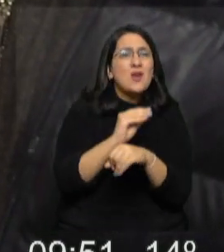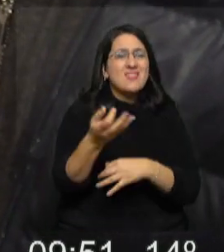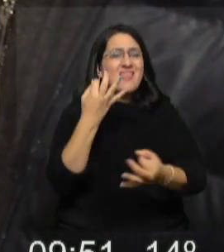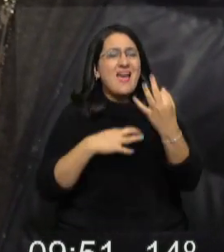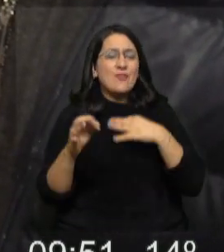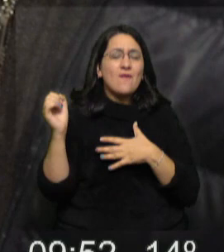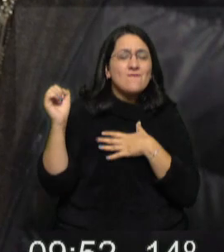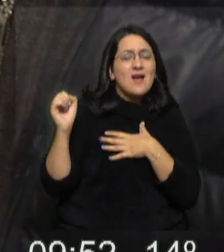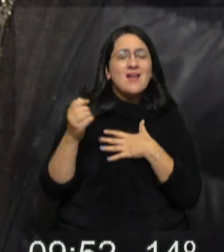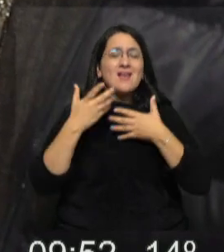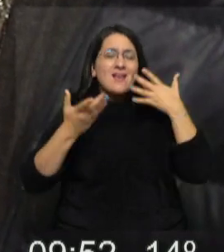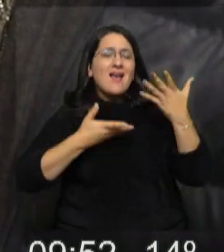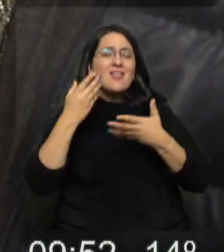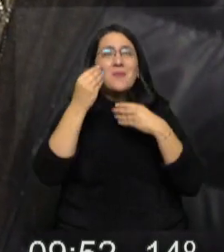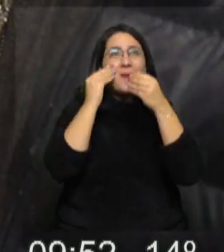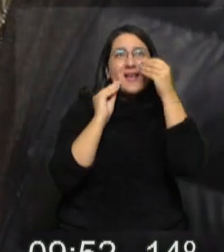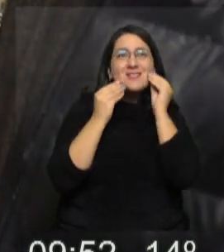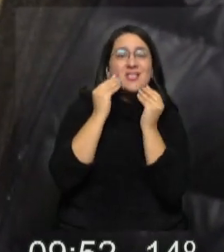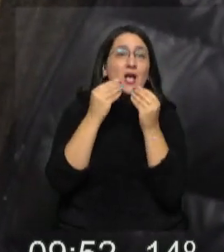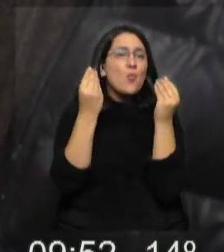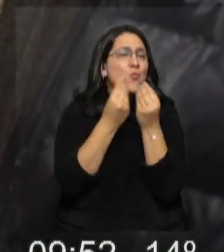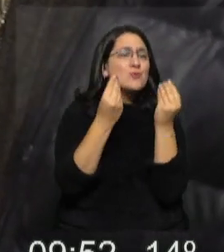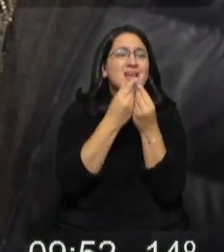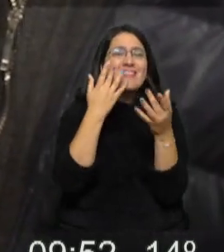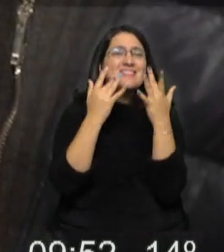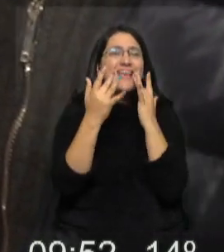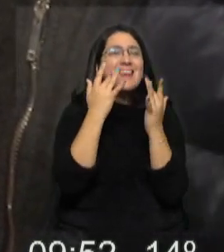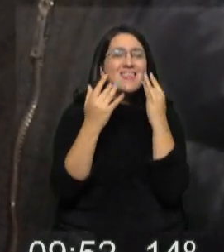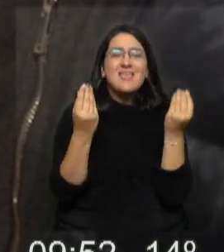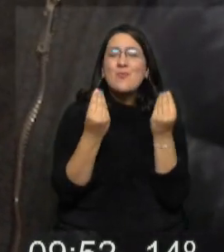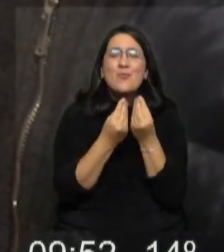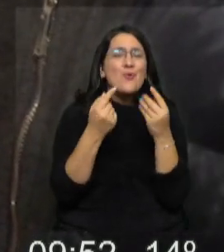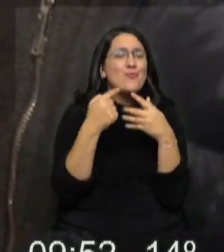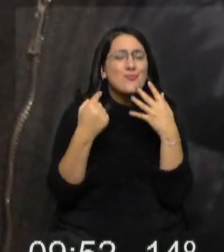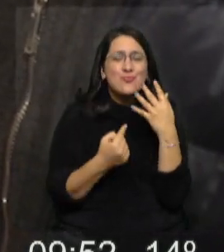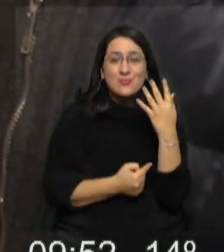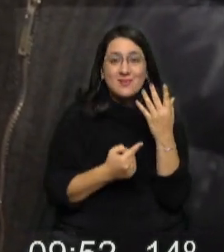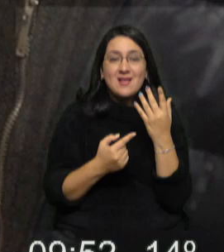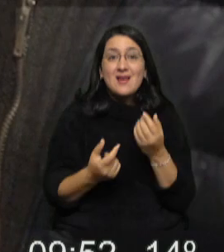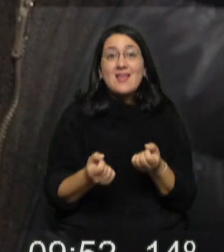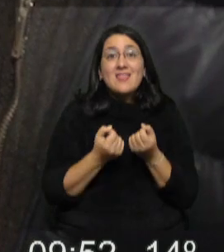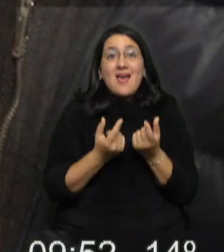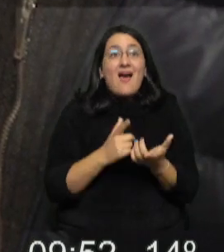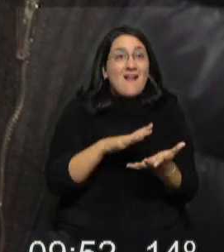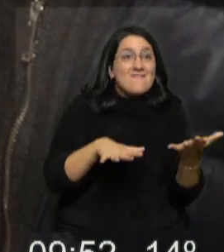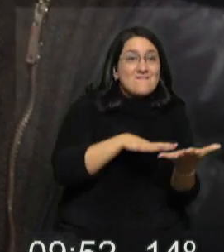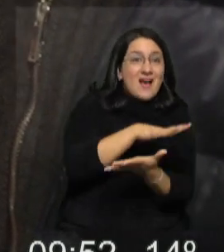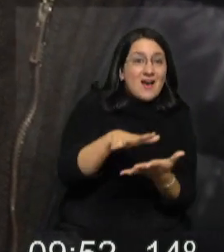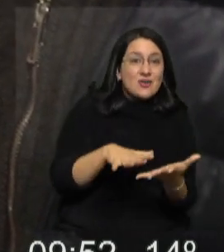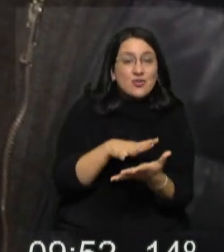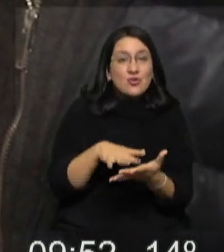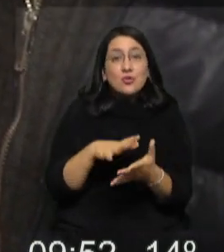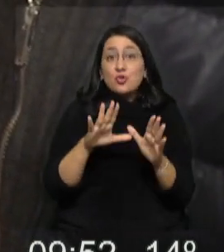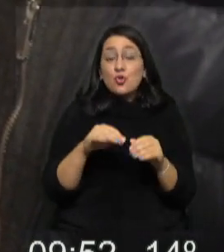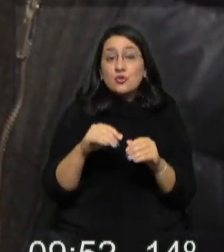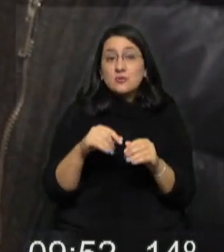hay baile, hay canto, hay maquillaje, hay mucha artesanía. O sea que lo ha traído al barrio todas de nuestra